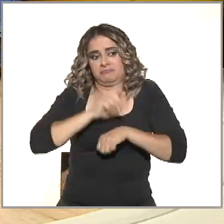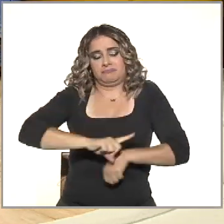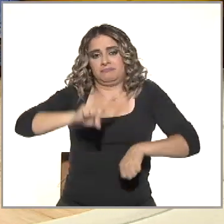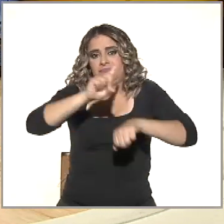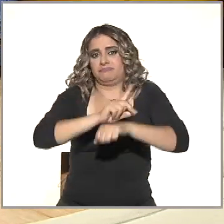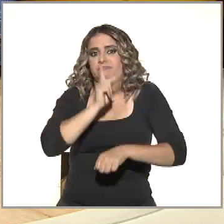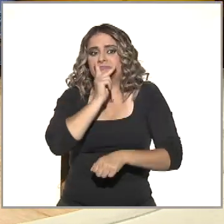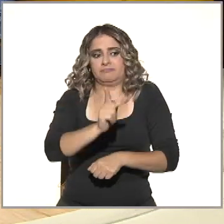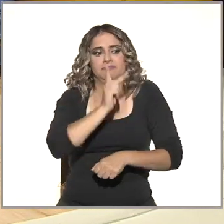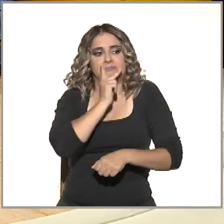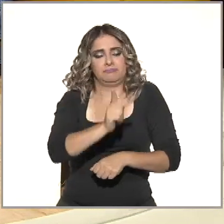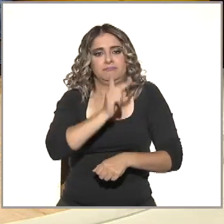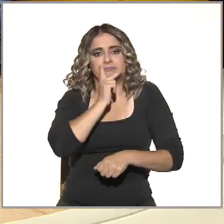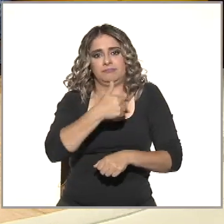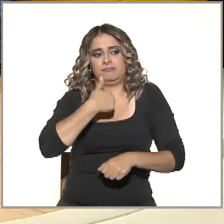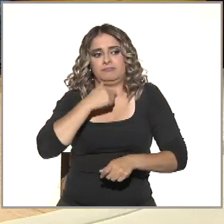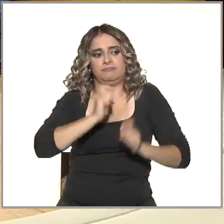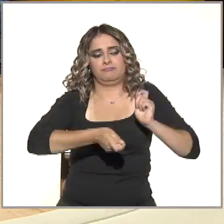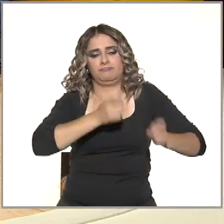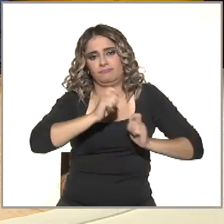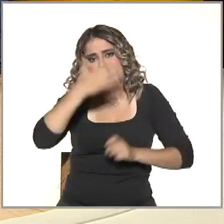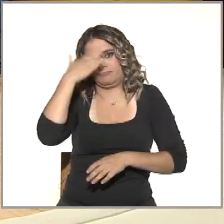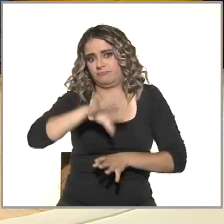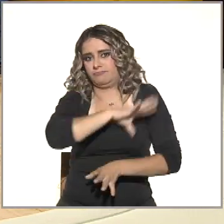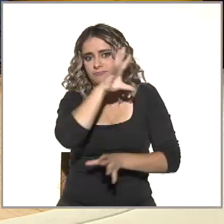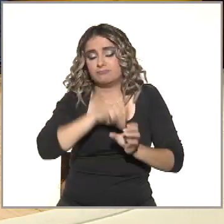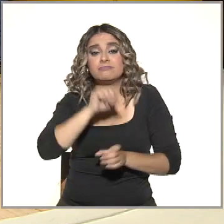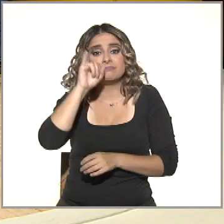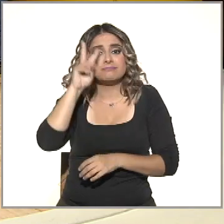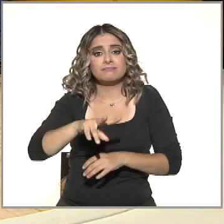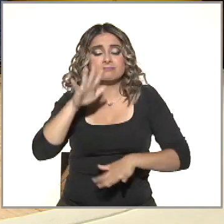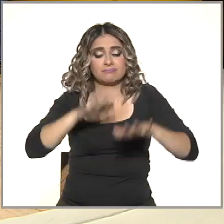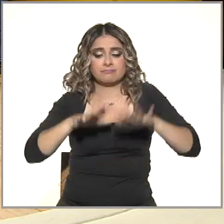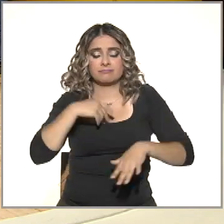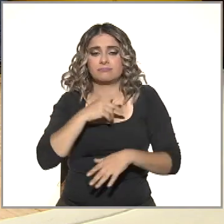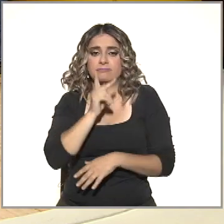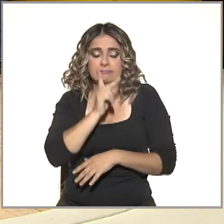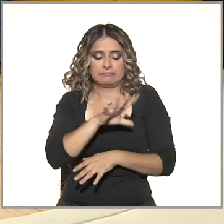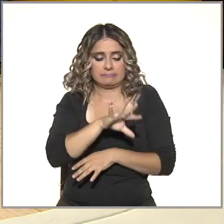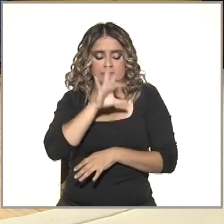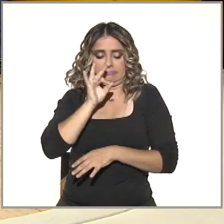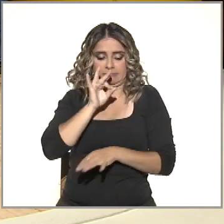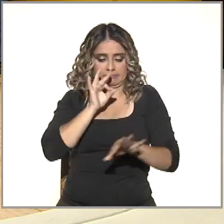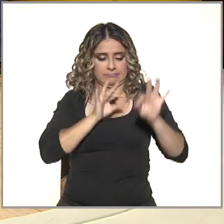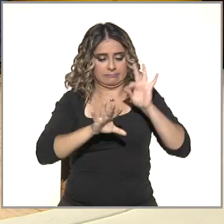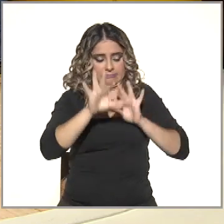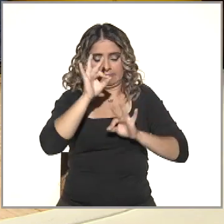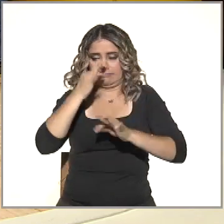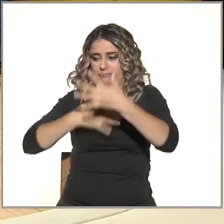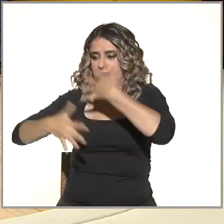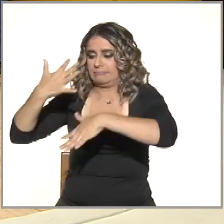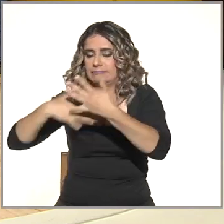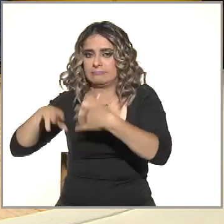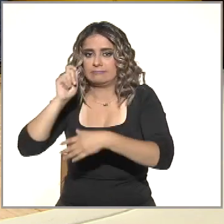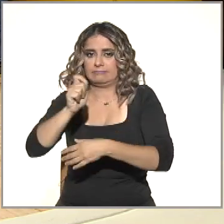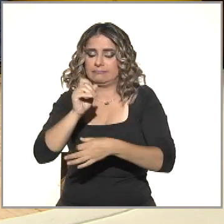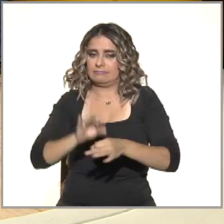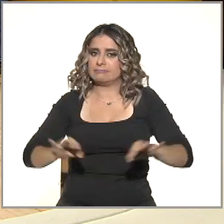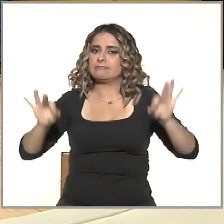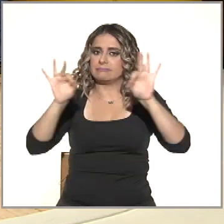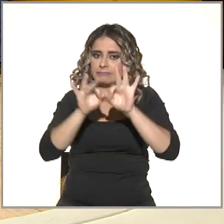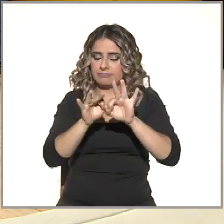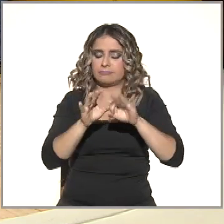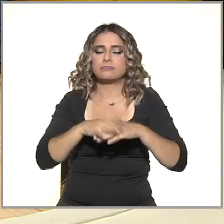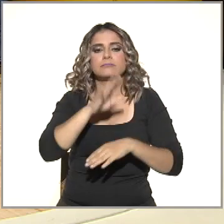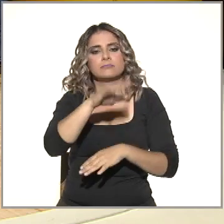Claro, sí, sí, sí. Qué interesante esto de la elección de las palabras y cómo ustedes las van integrando, porque, bueno,